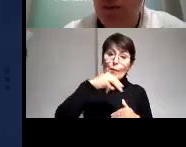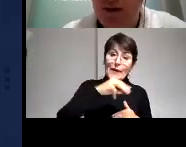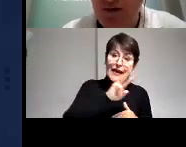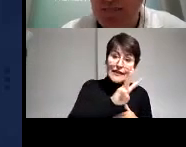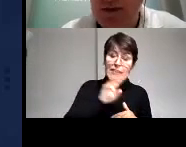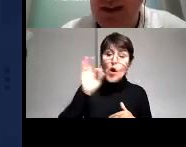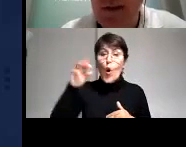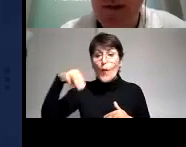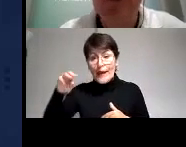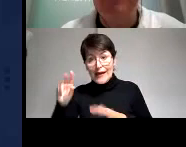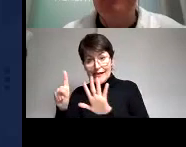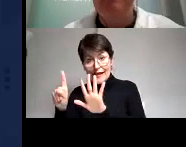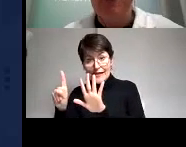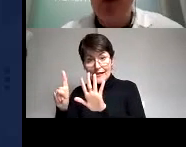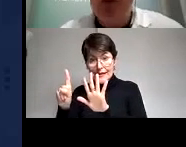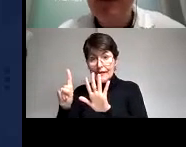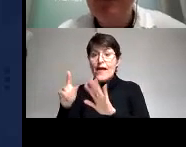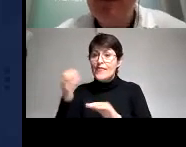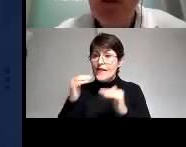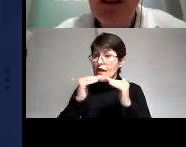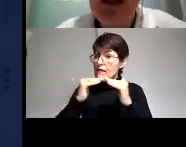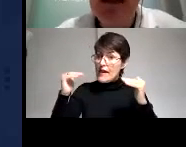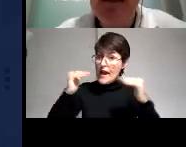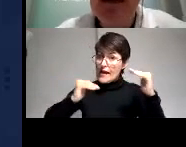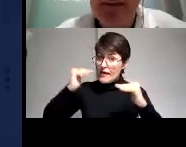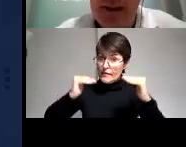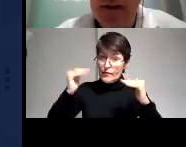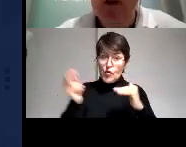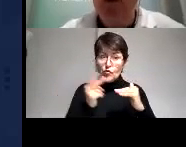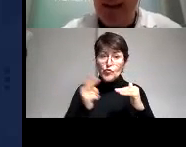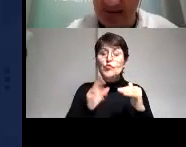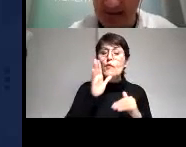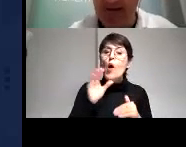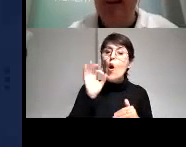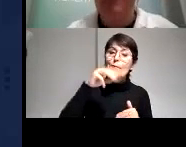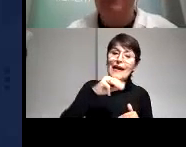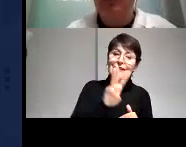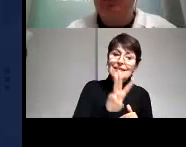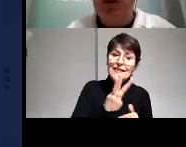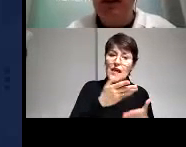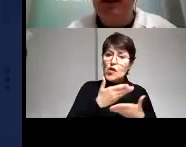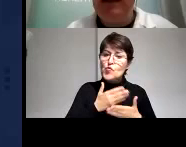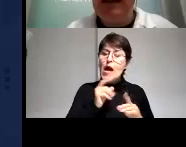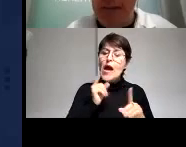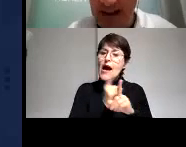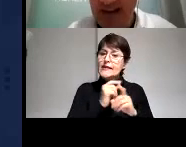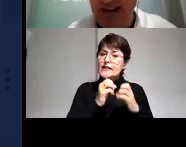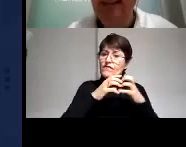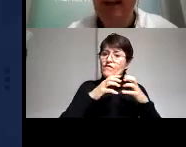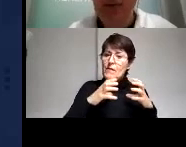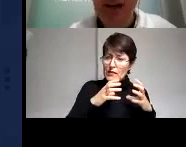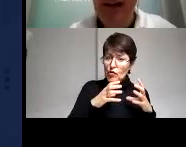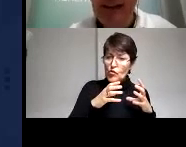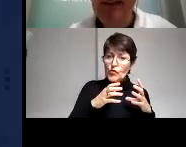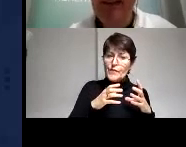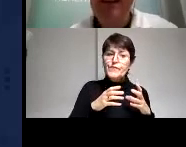consumimos. Por esta razón que veis aquí. Los omega 3 son predominantemente antiinflamatorios, es decir, son la base de